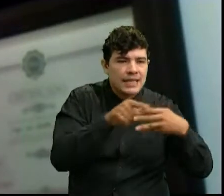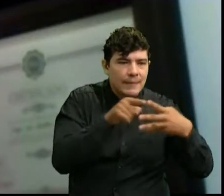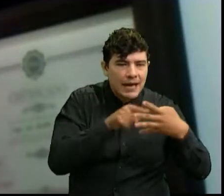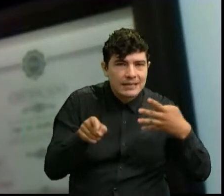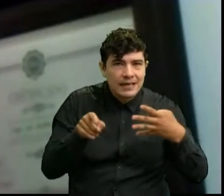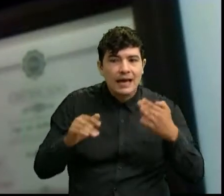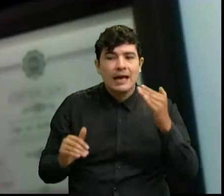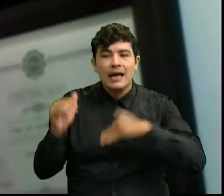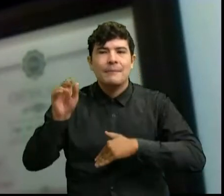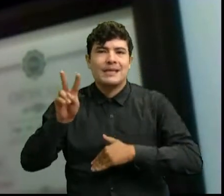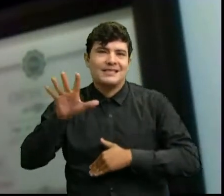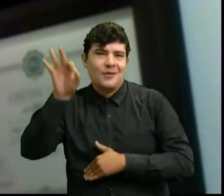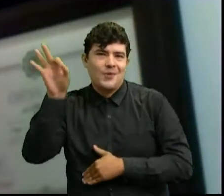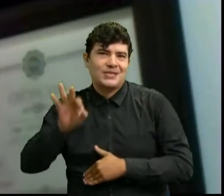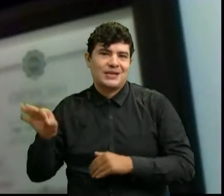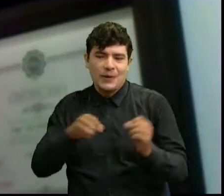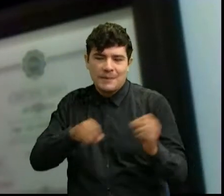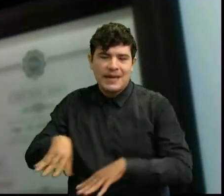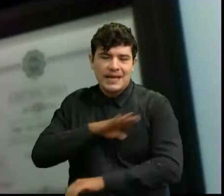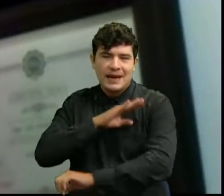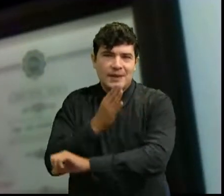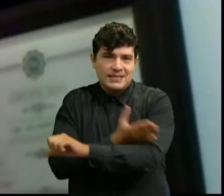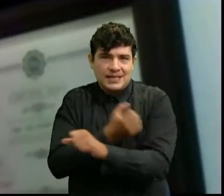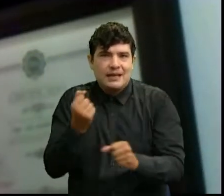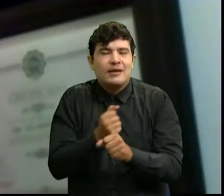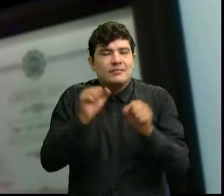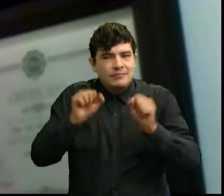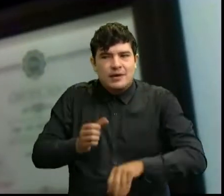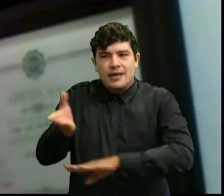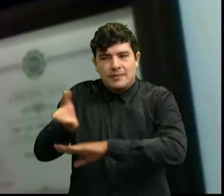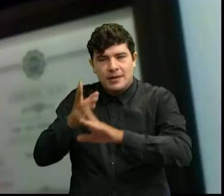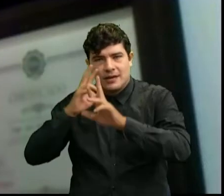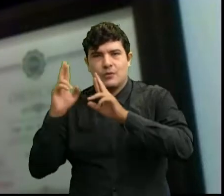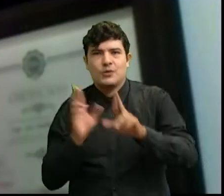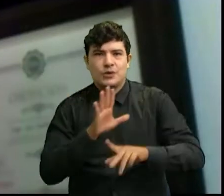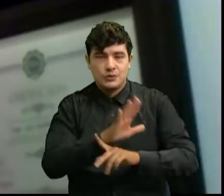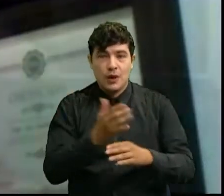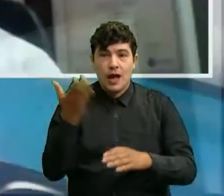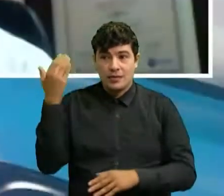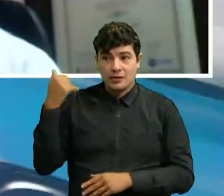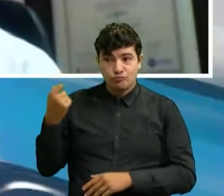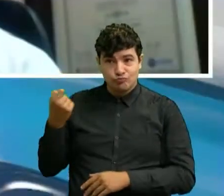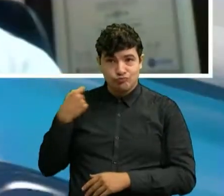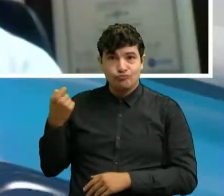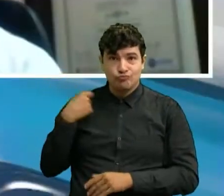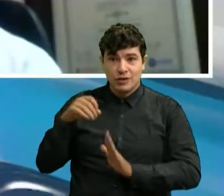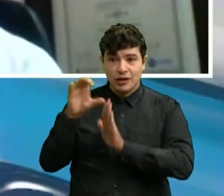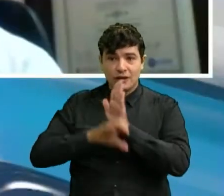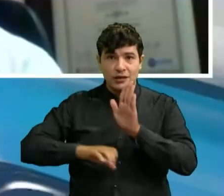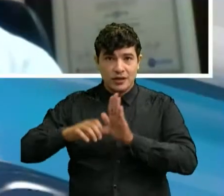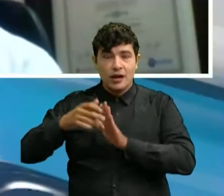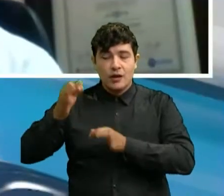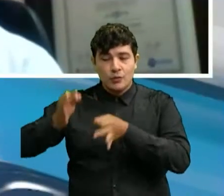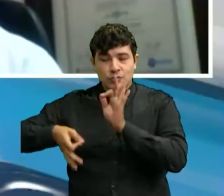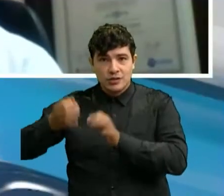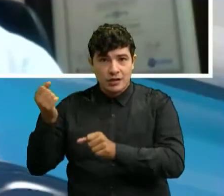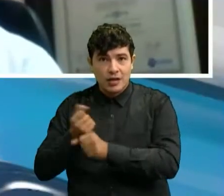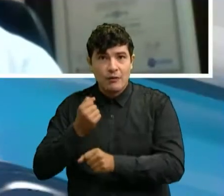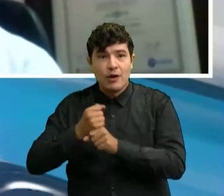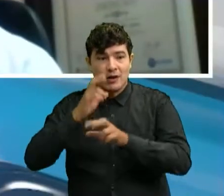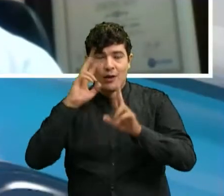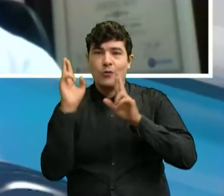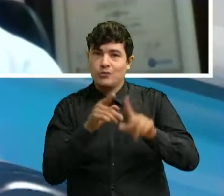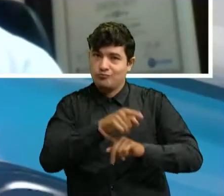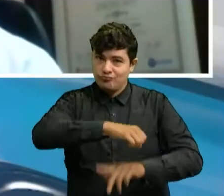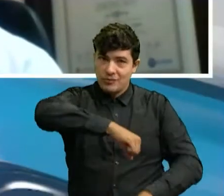los fondos para indicar que ellos no estaban obligados al reconocimiento de estas dos prestaciones económicas, porque lo que